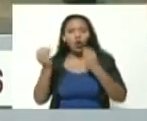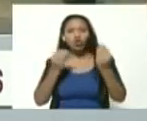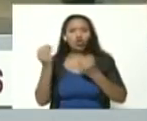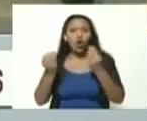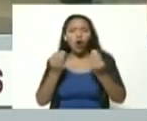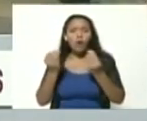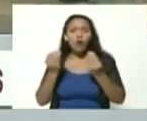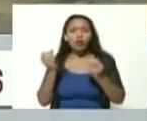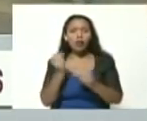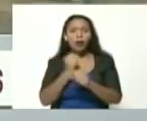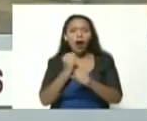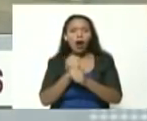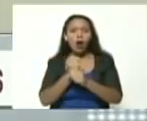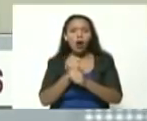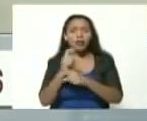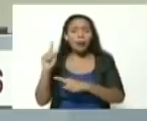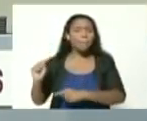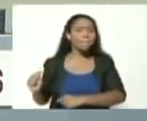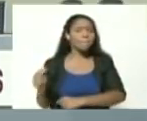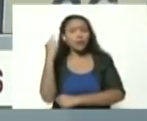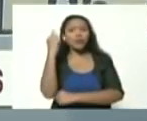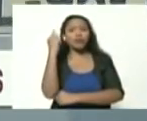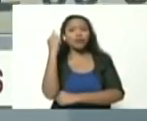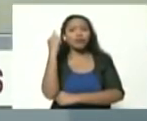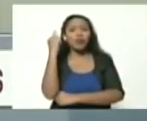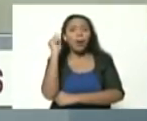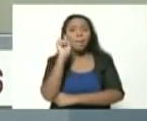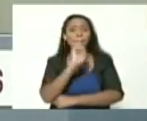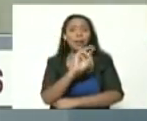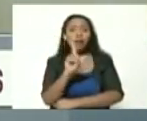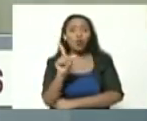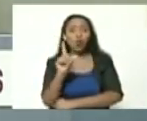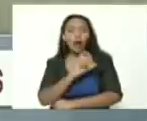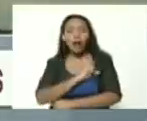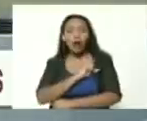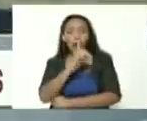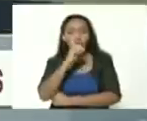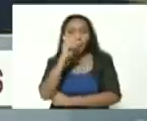a Venezuela por primera vez, un 21 de enero del año